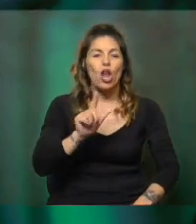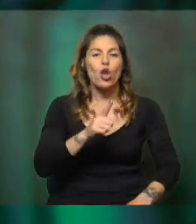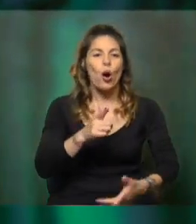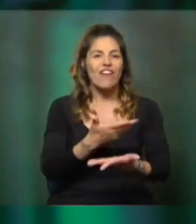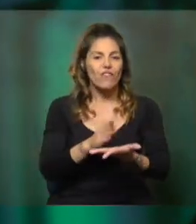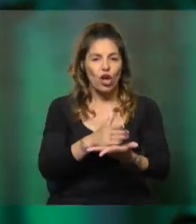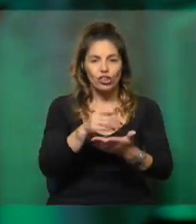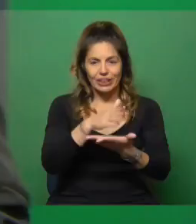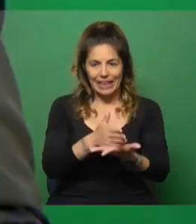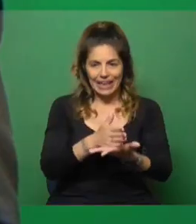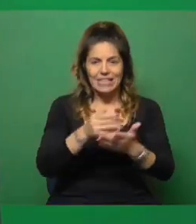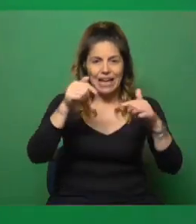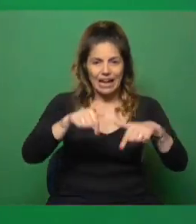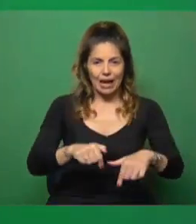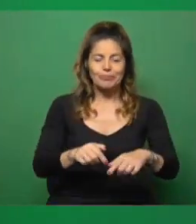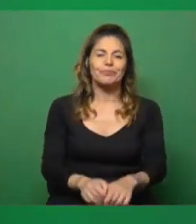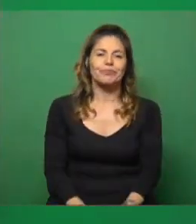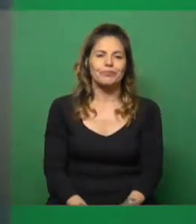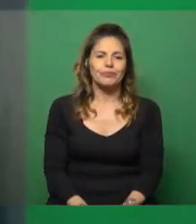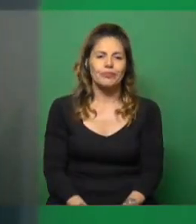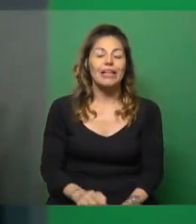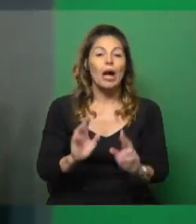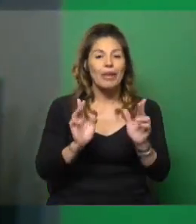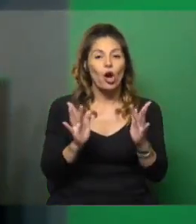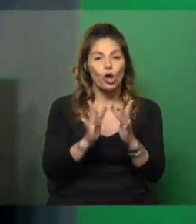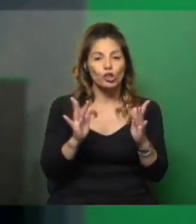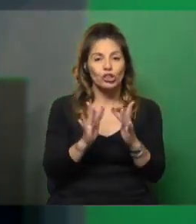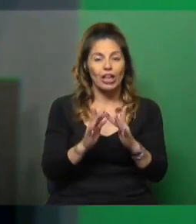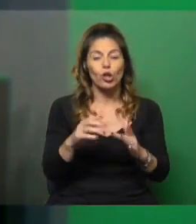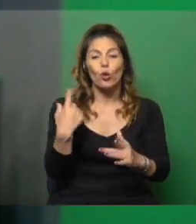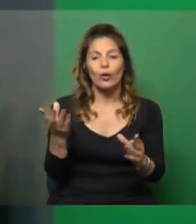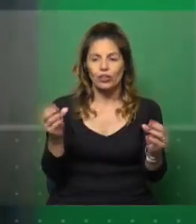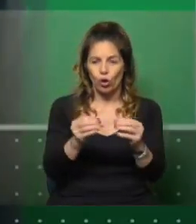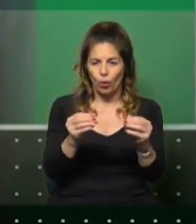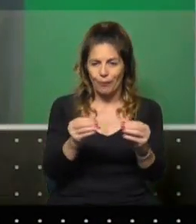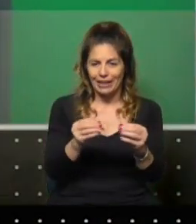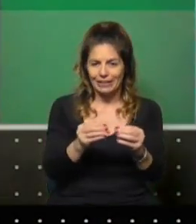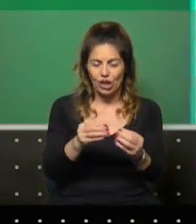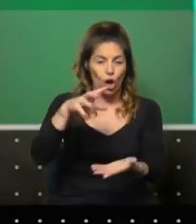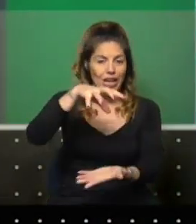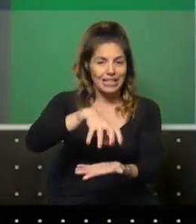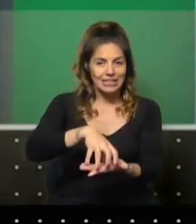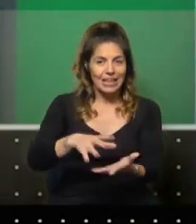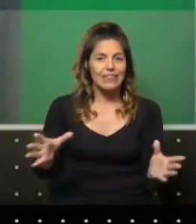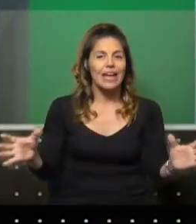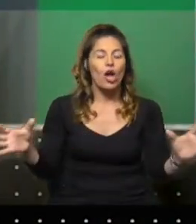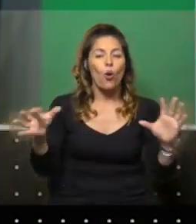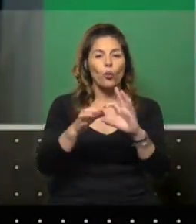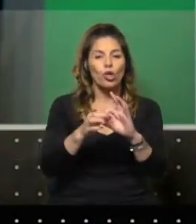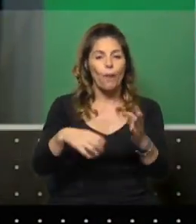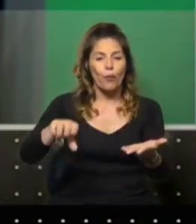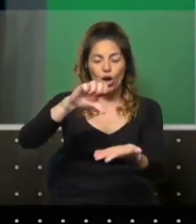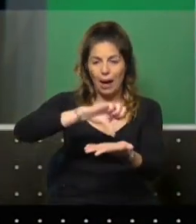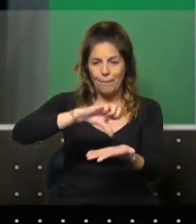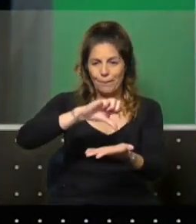nos vamos a Buenos Aires para tomar contacto con nuestro compañero federo jurkovic que está en la sede de Unión por la patria donde el